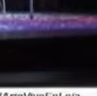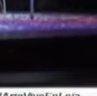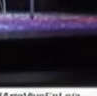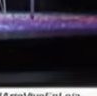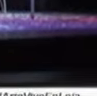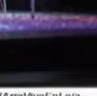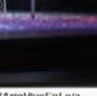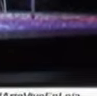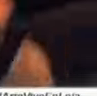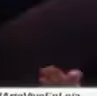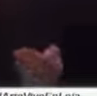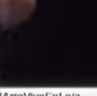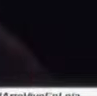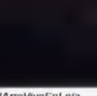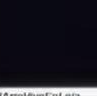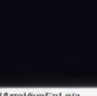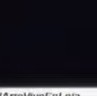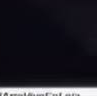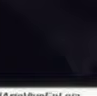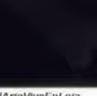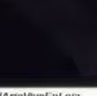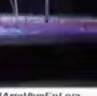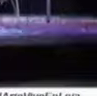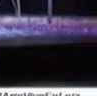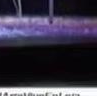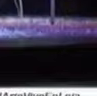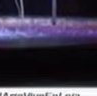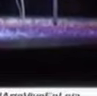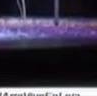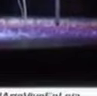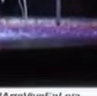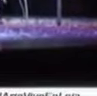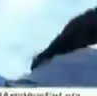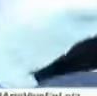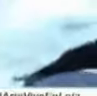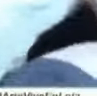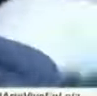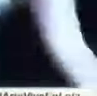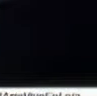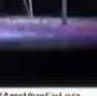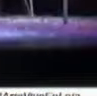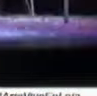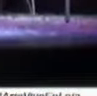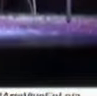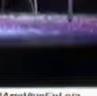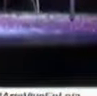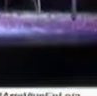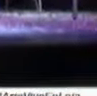Thank you.